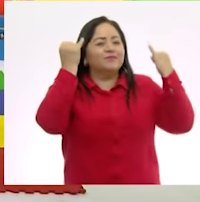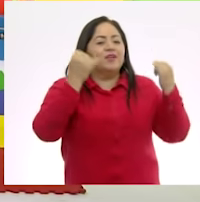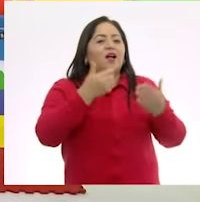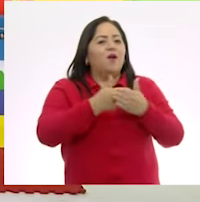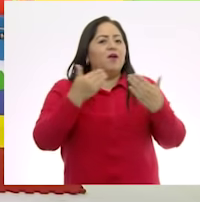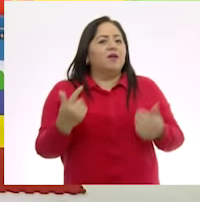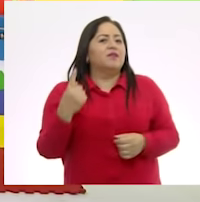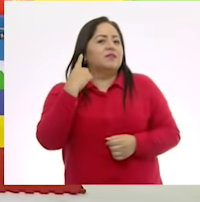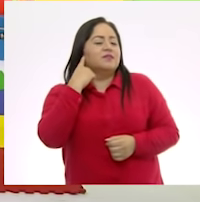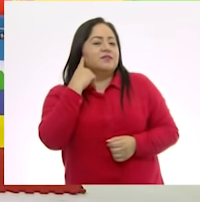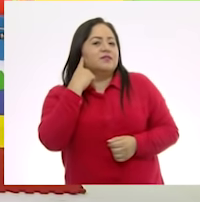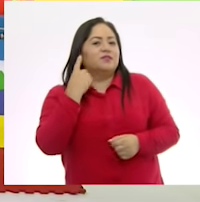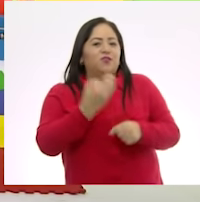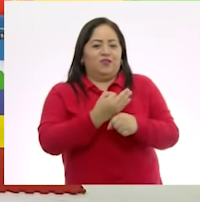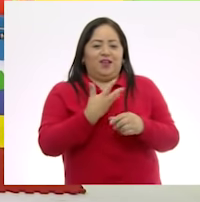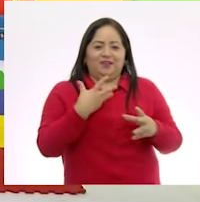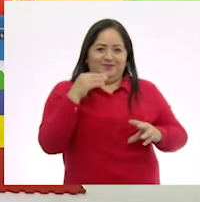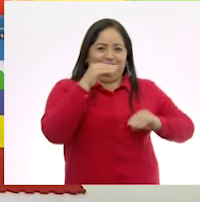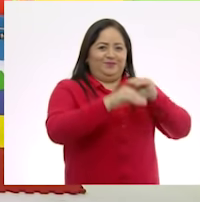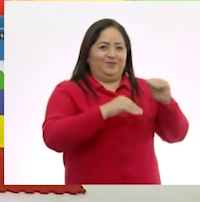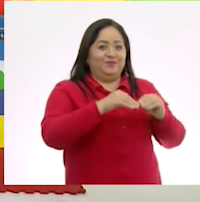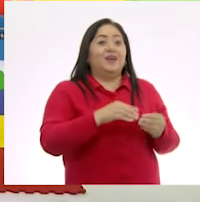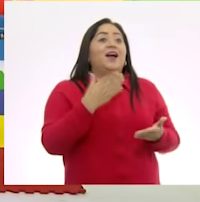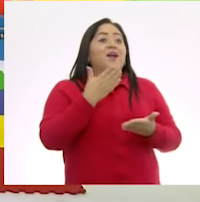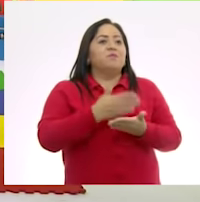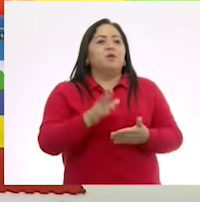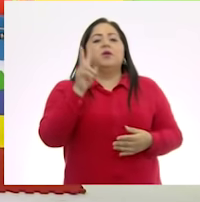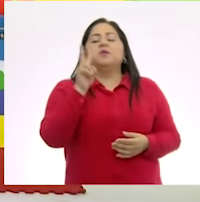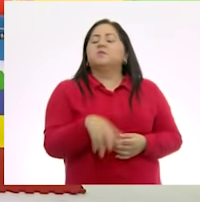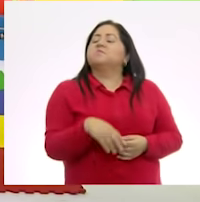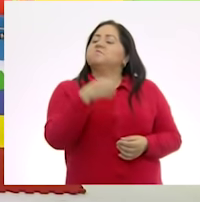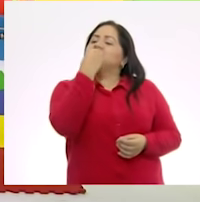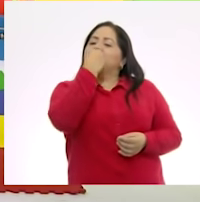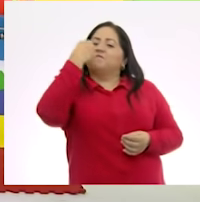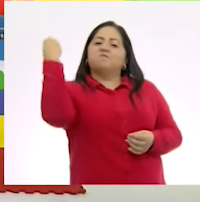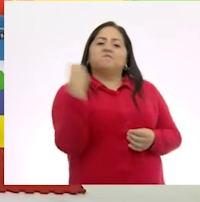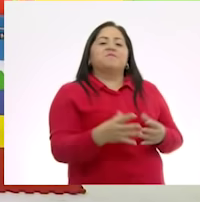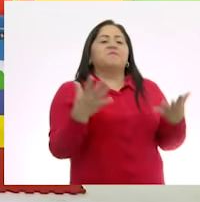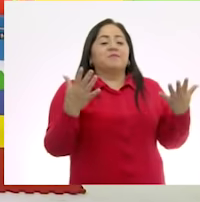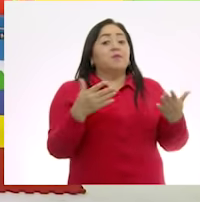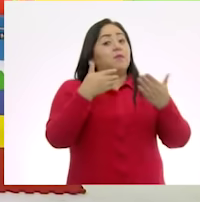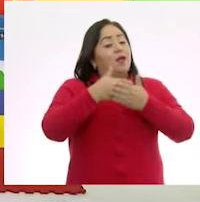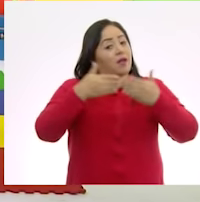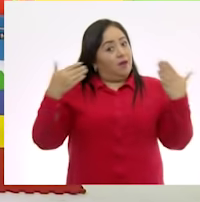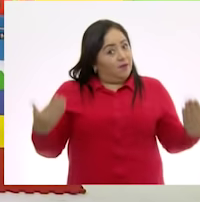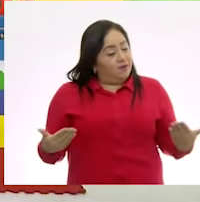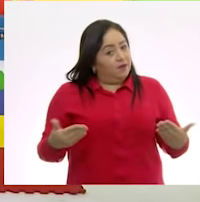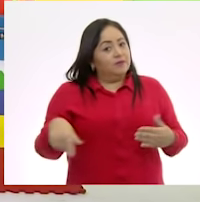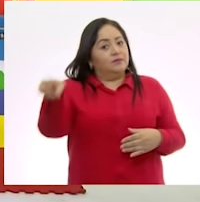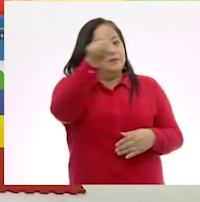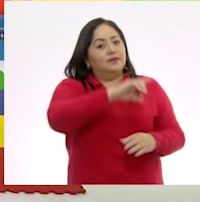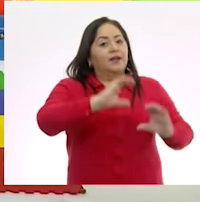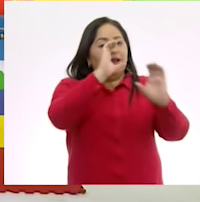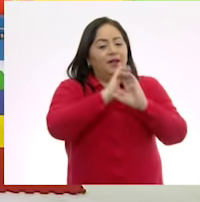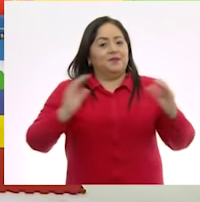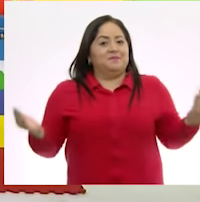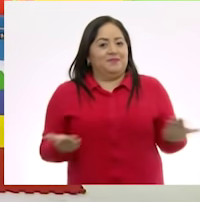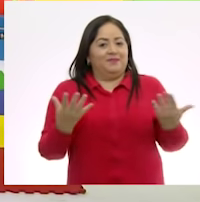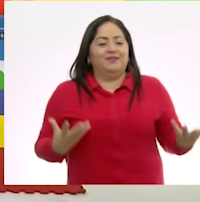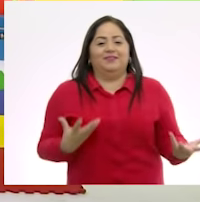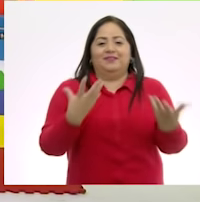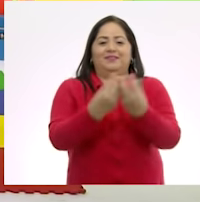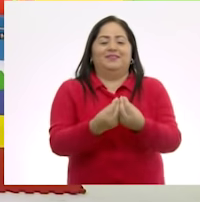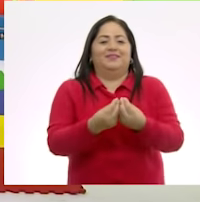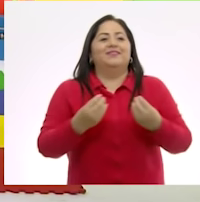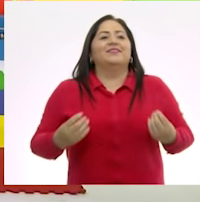vamos a escuchar la que nosotras compusimos, porque además nos quedó re chula. Sí. Pero ahora sí, la cantan y la bailan con nosotras.